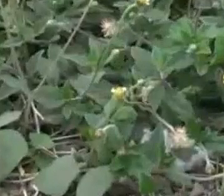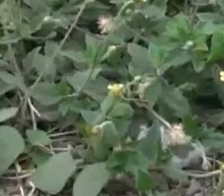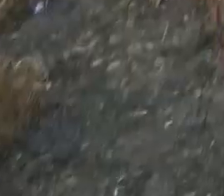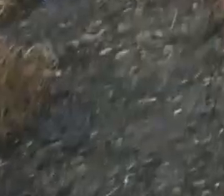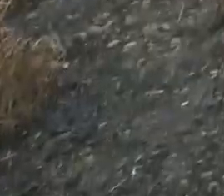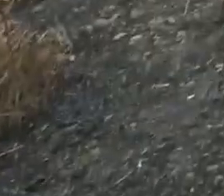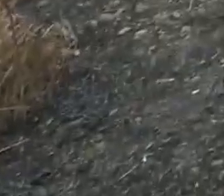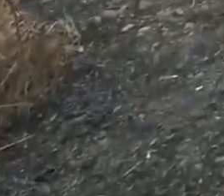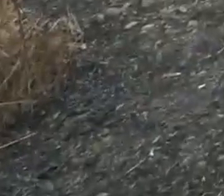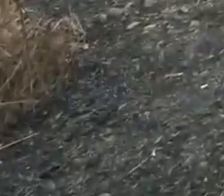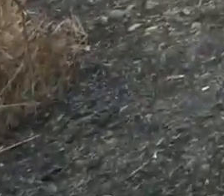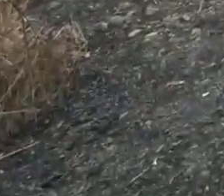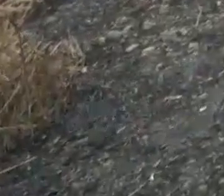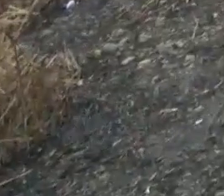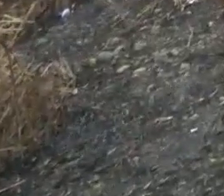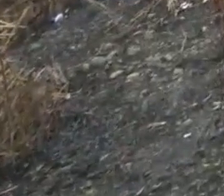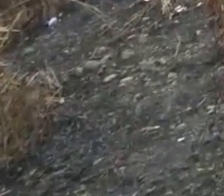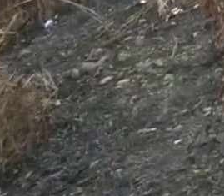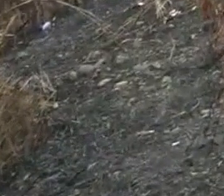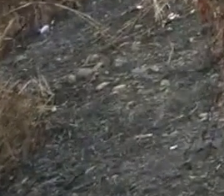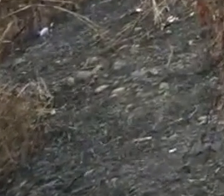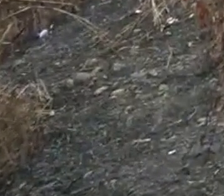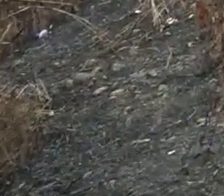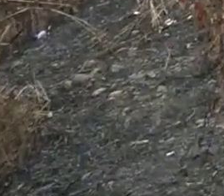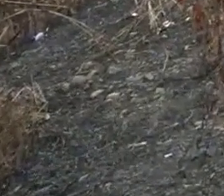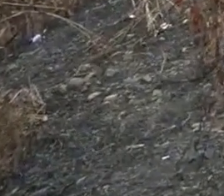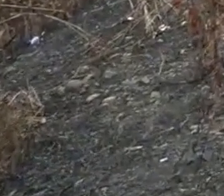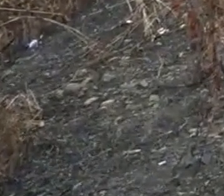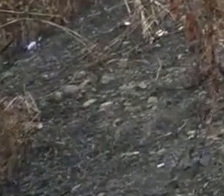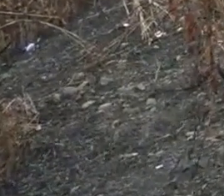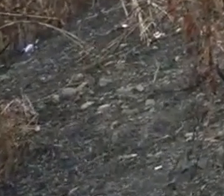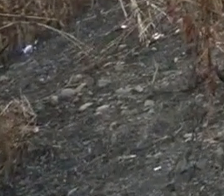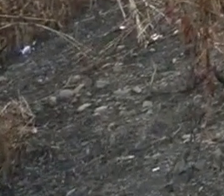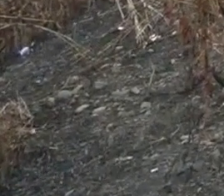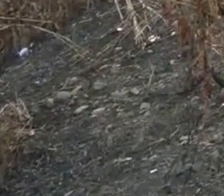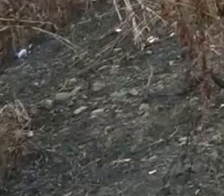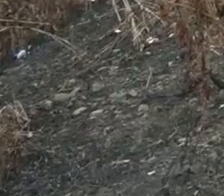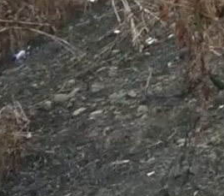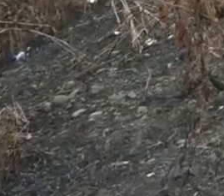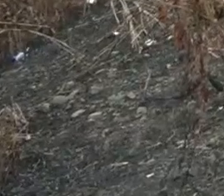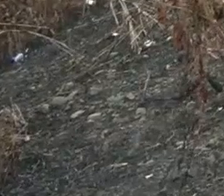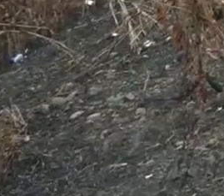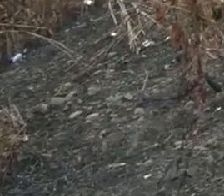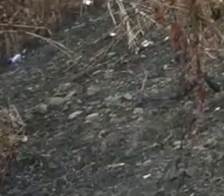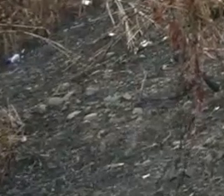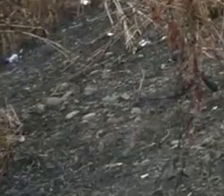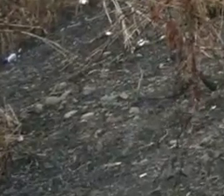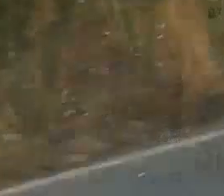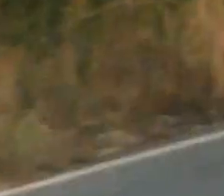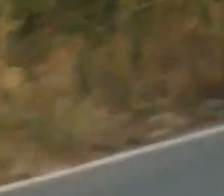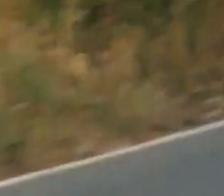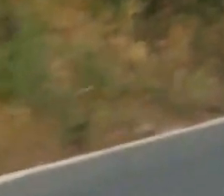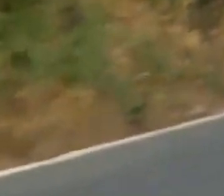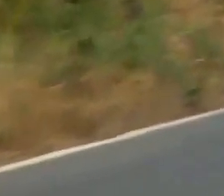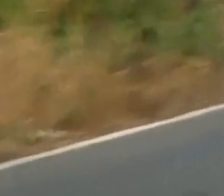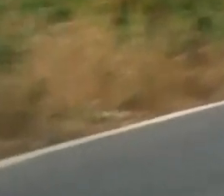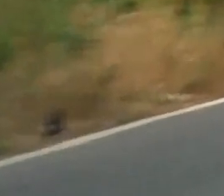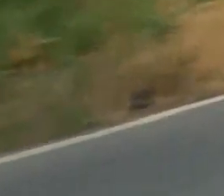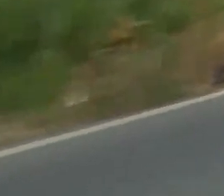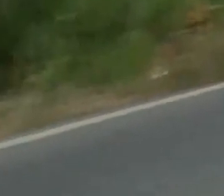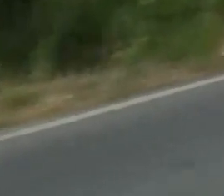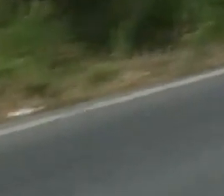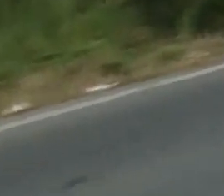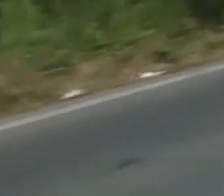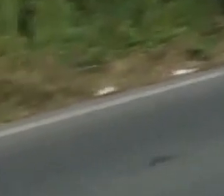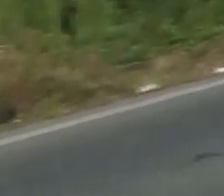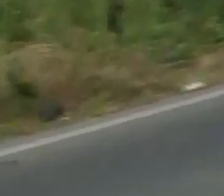herido. Solo partes del liviano vehículo quedaron en el sector, pero la moto misteriosamente desapareció. Como Clever